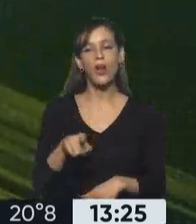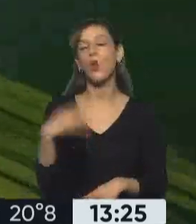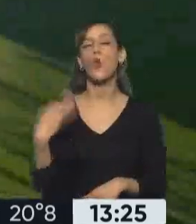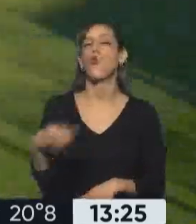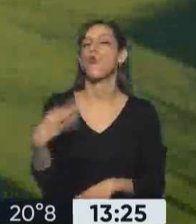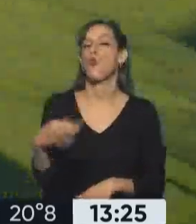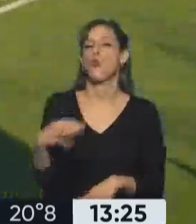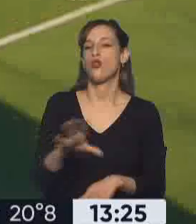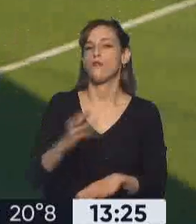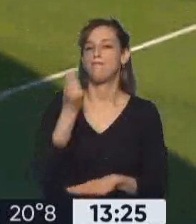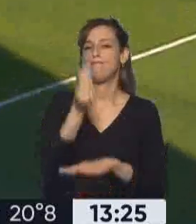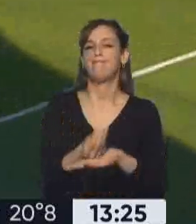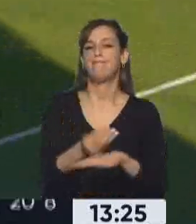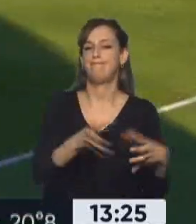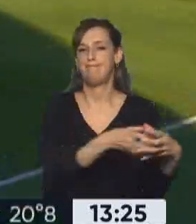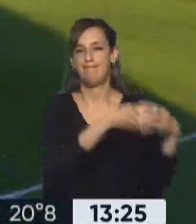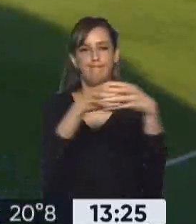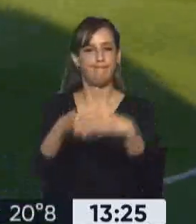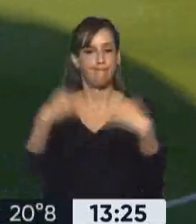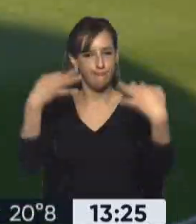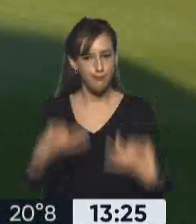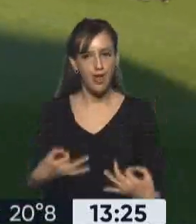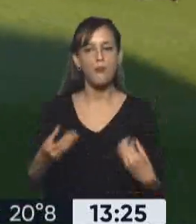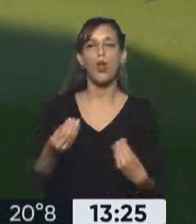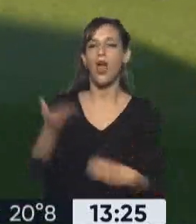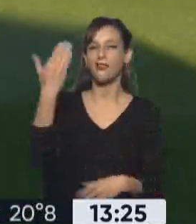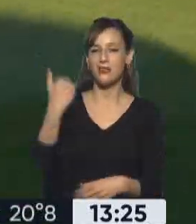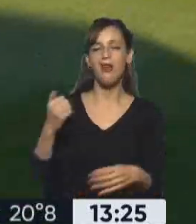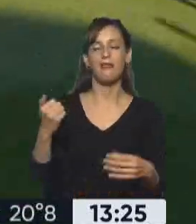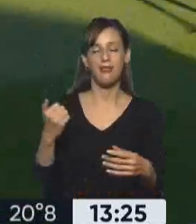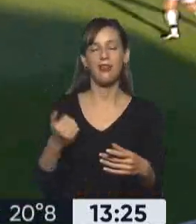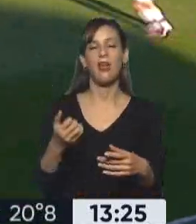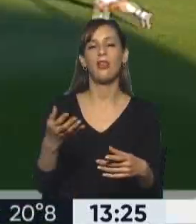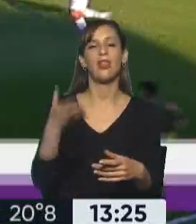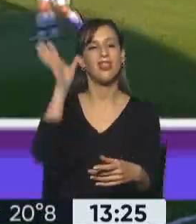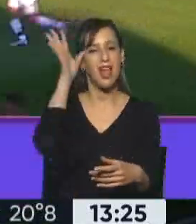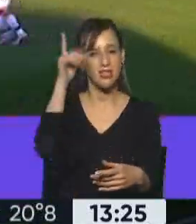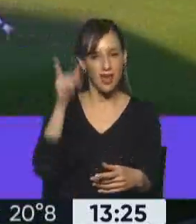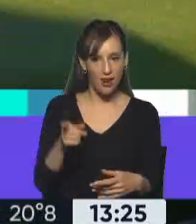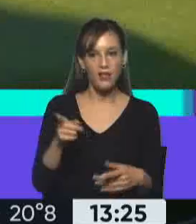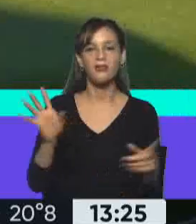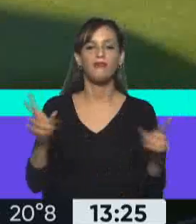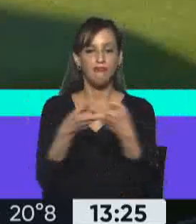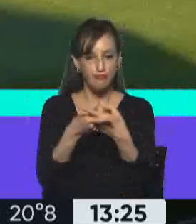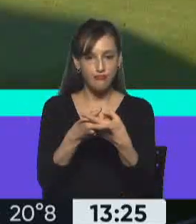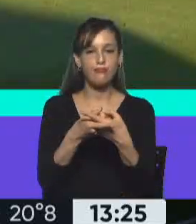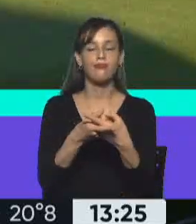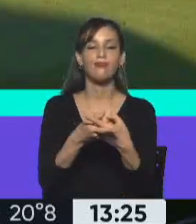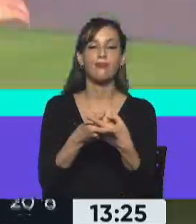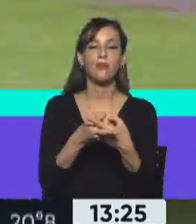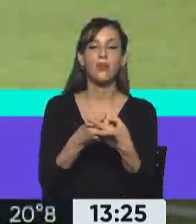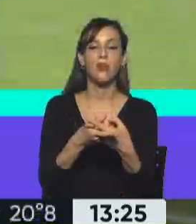Talleres ayer tenía que visitar a Defensa y Justicia en el sur y revalidar ese buen